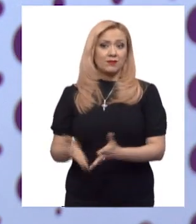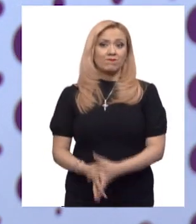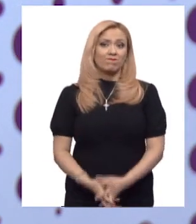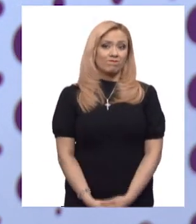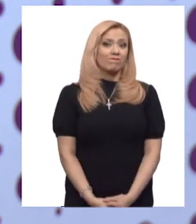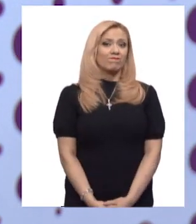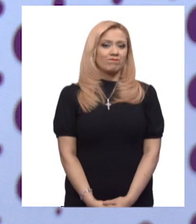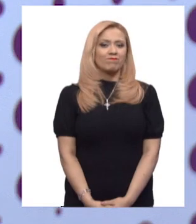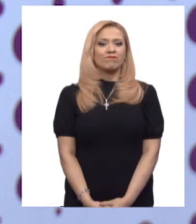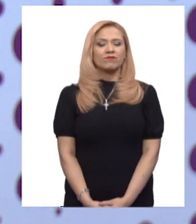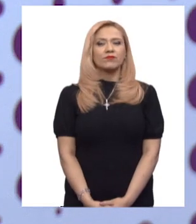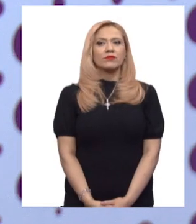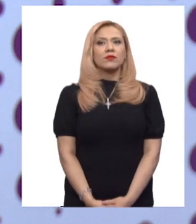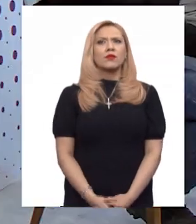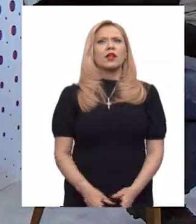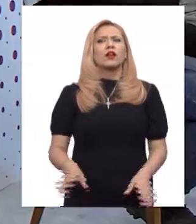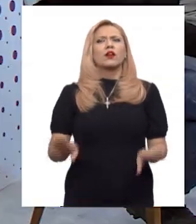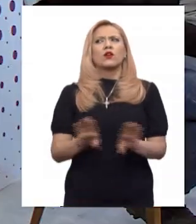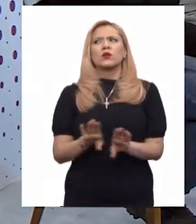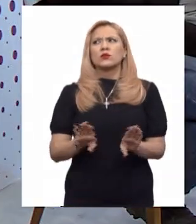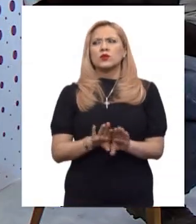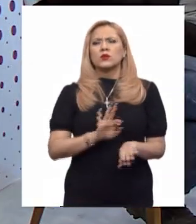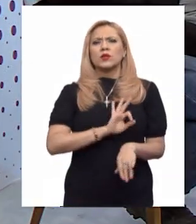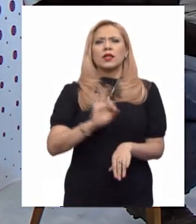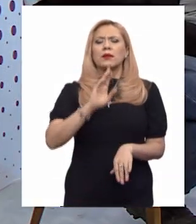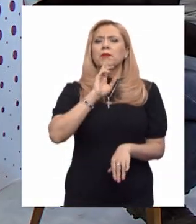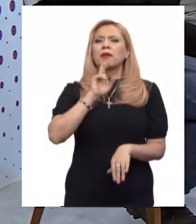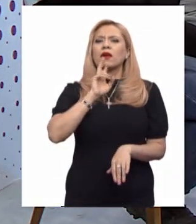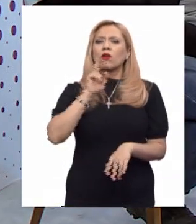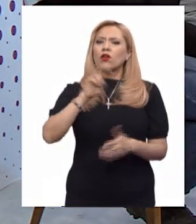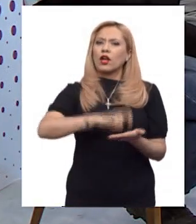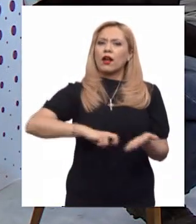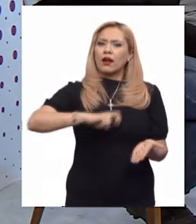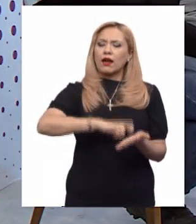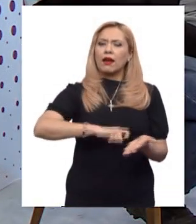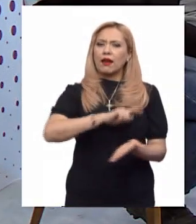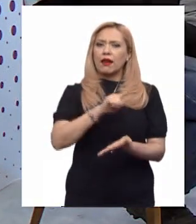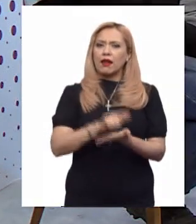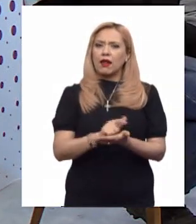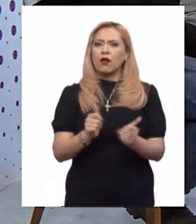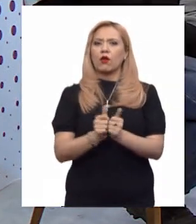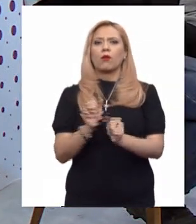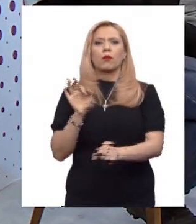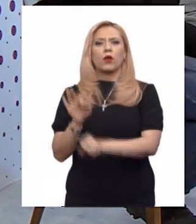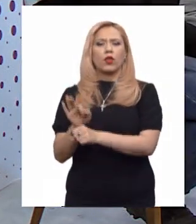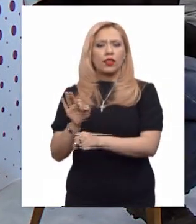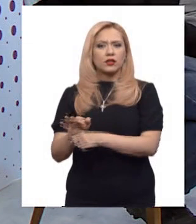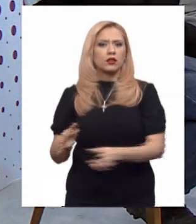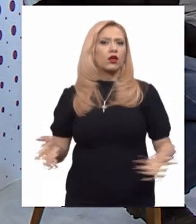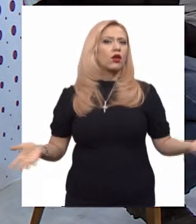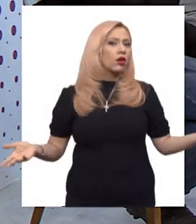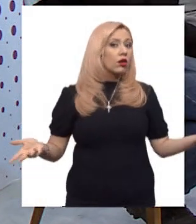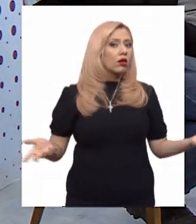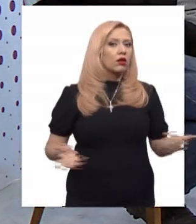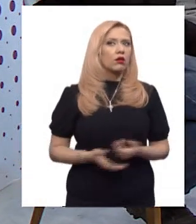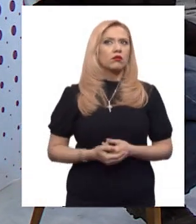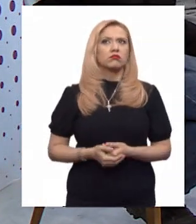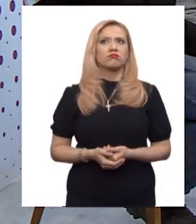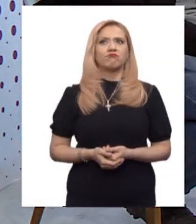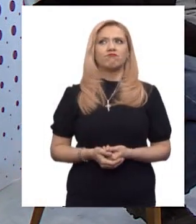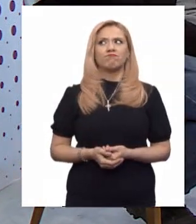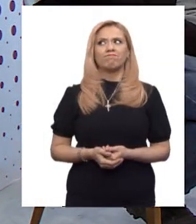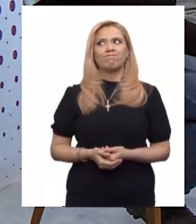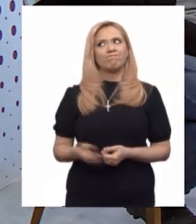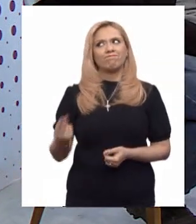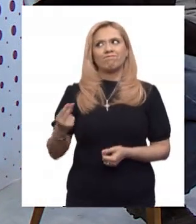claro. Saraí, ¿cómo podríamos mejorar nuestra legislación con medidas de protección si es que... Pues bueno, necesitamos una